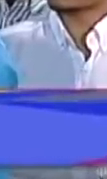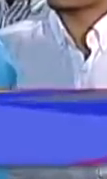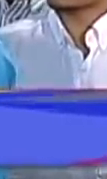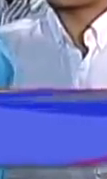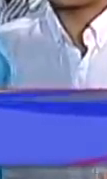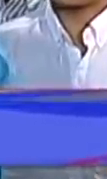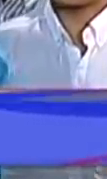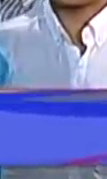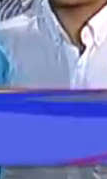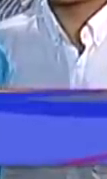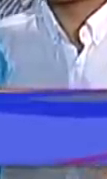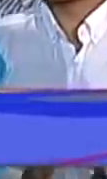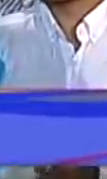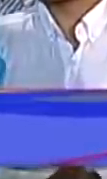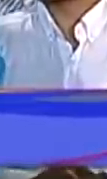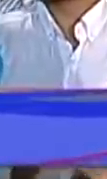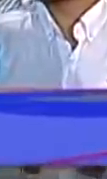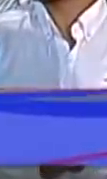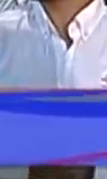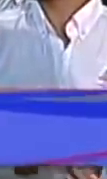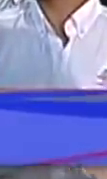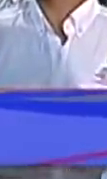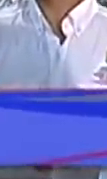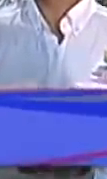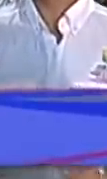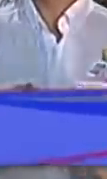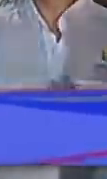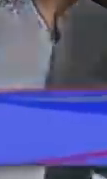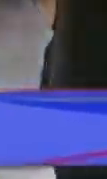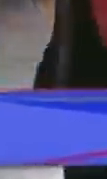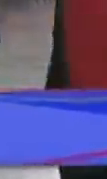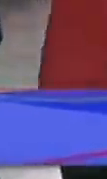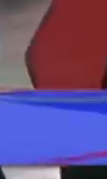escuchar el ambiente a cargo de la parranda de San Pedro.